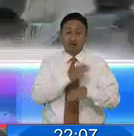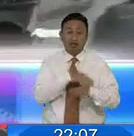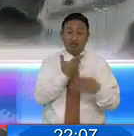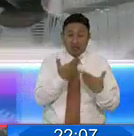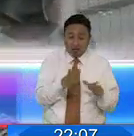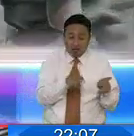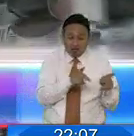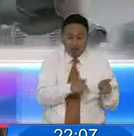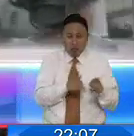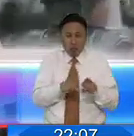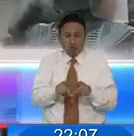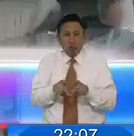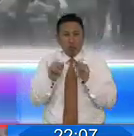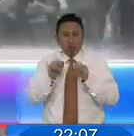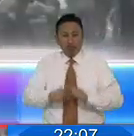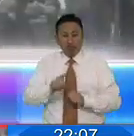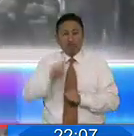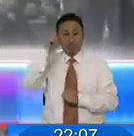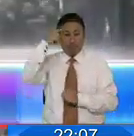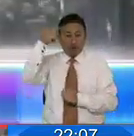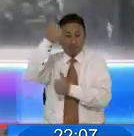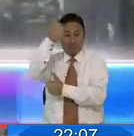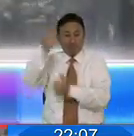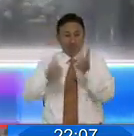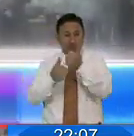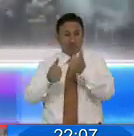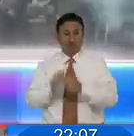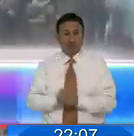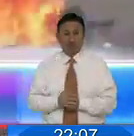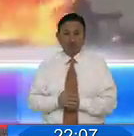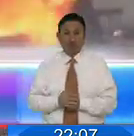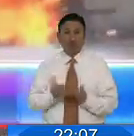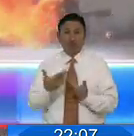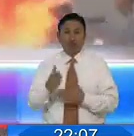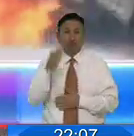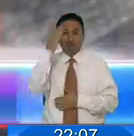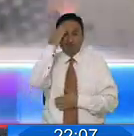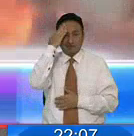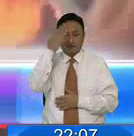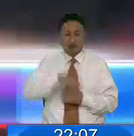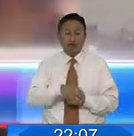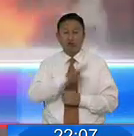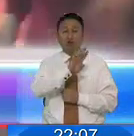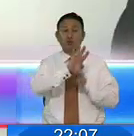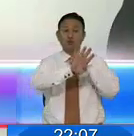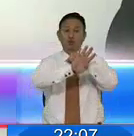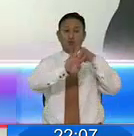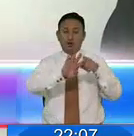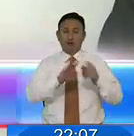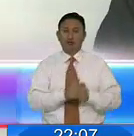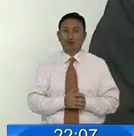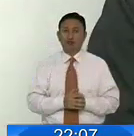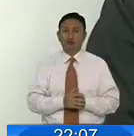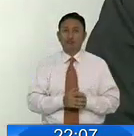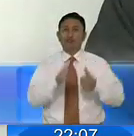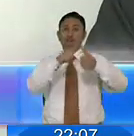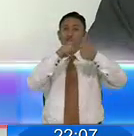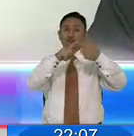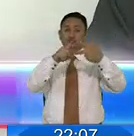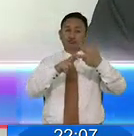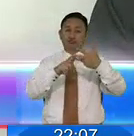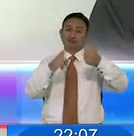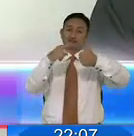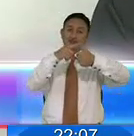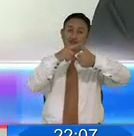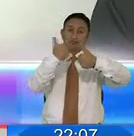con el fin de dar un golpe del estado habiendo identificado cuatro fases y esas fases van desde la